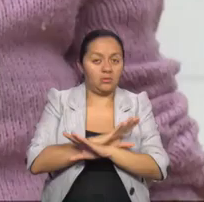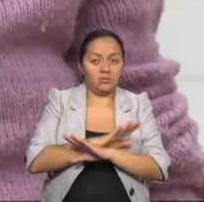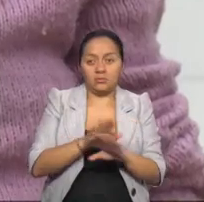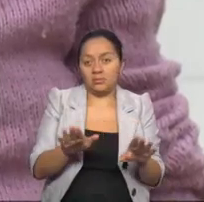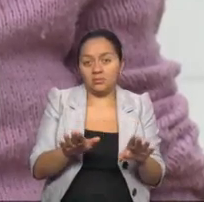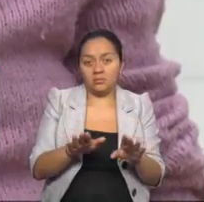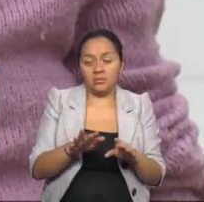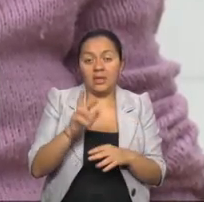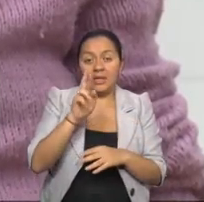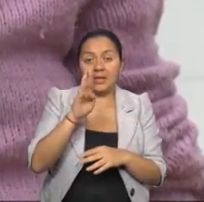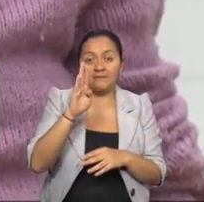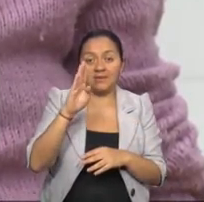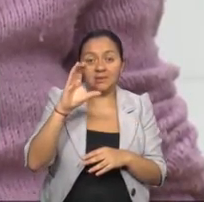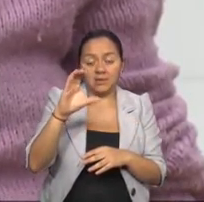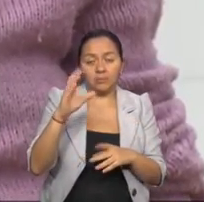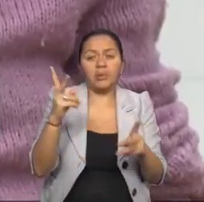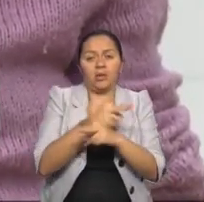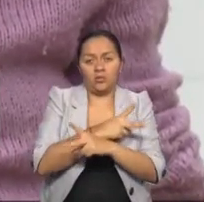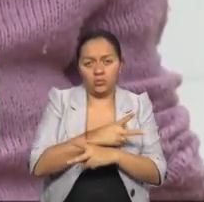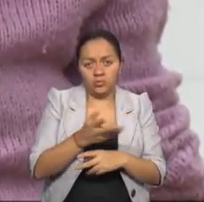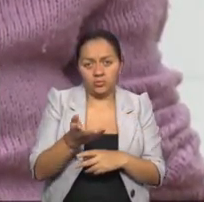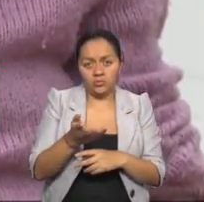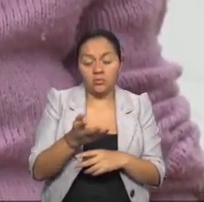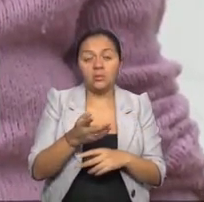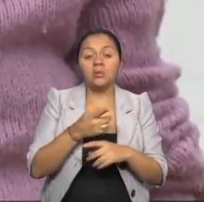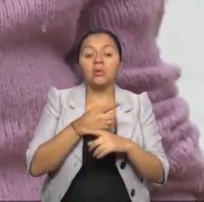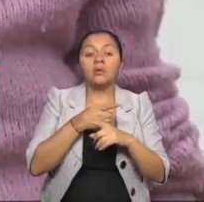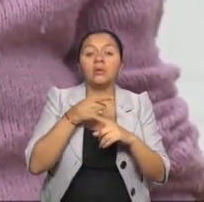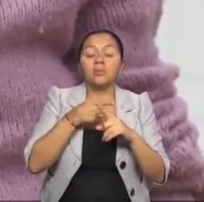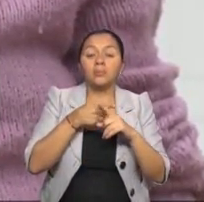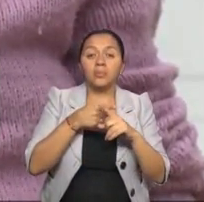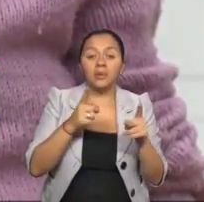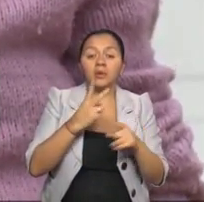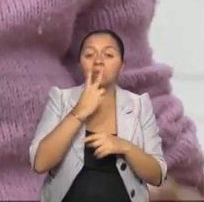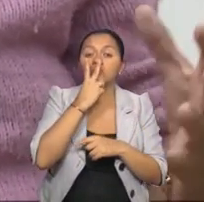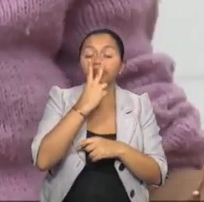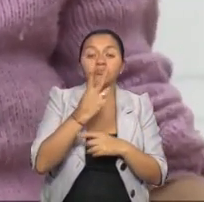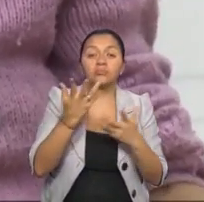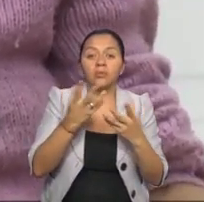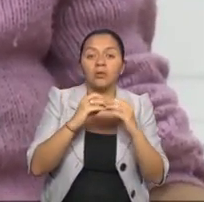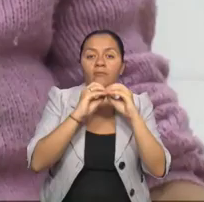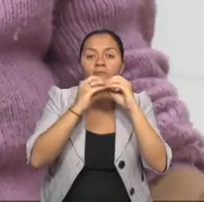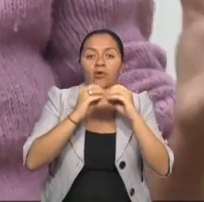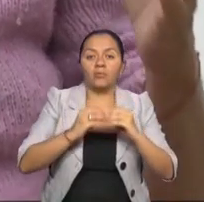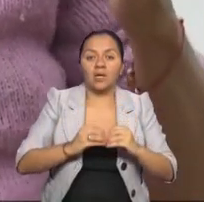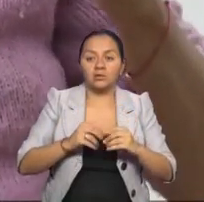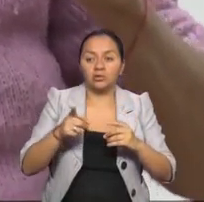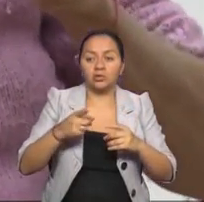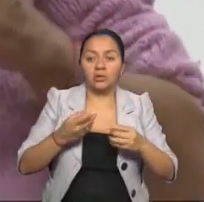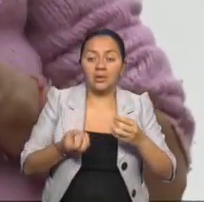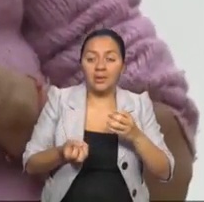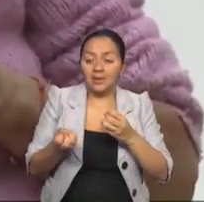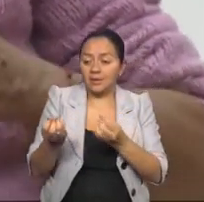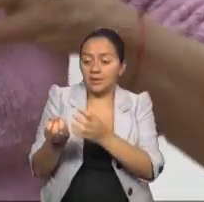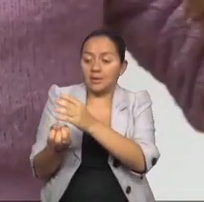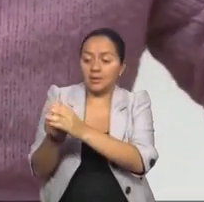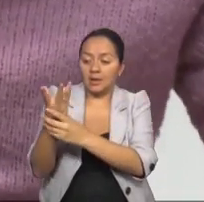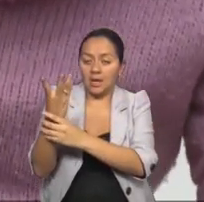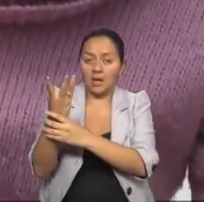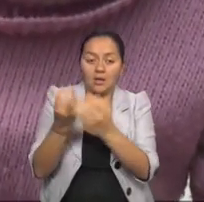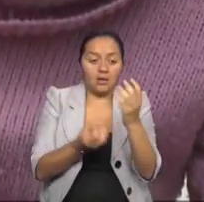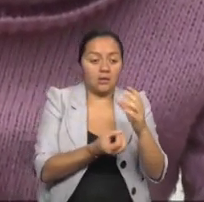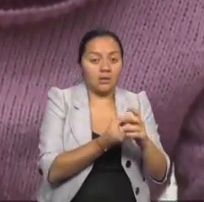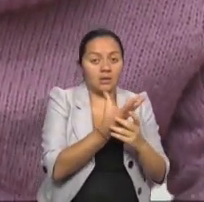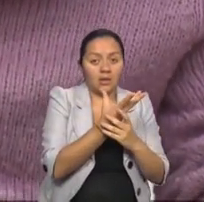y por otro lado también eso implica una formación de redes entre sociedad civil